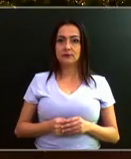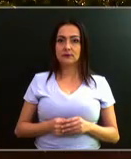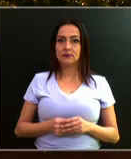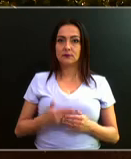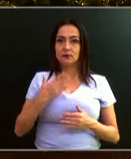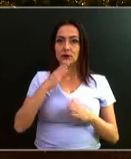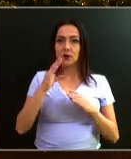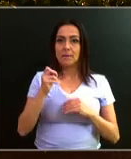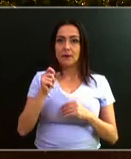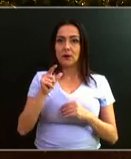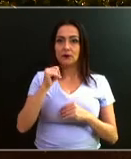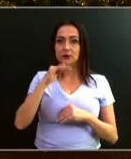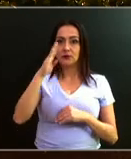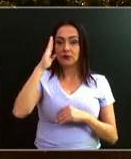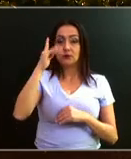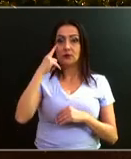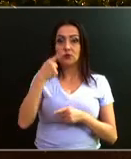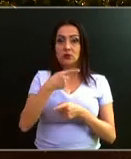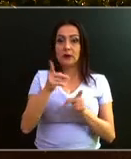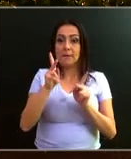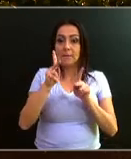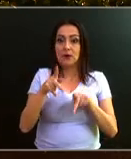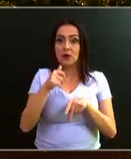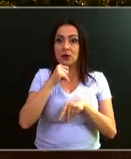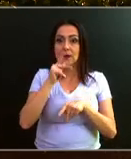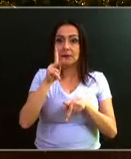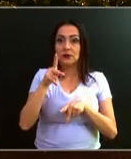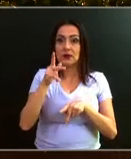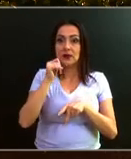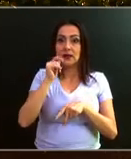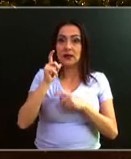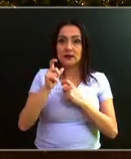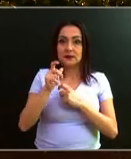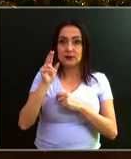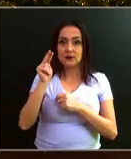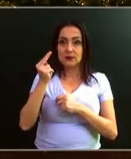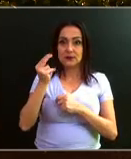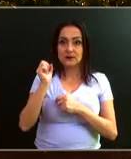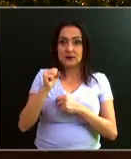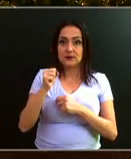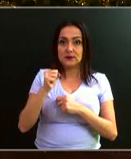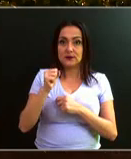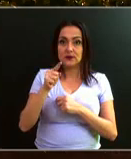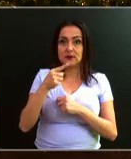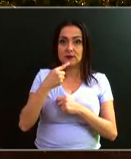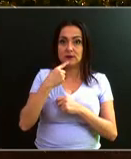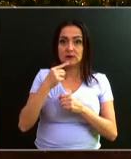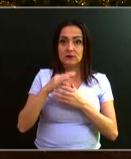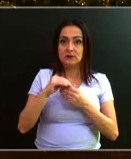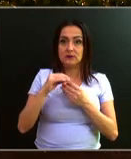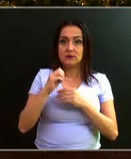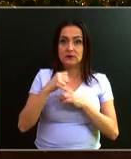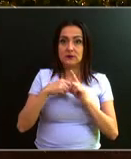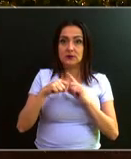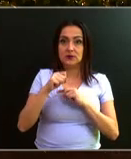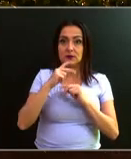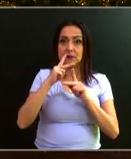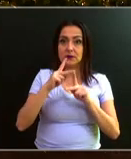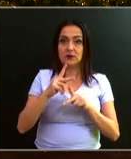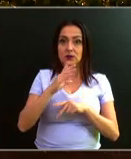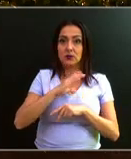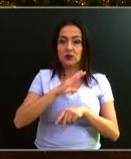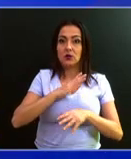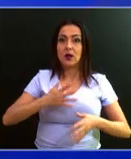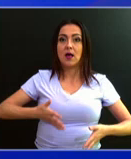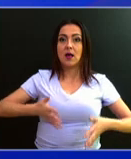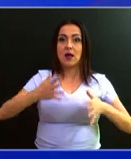Buenas noches, don Paul. Un cordial saludo para usted, los televidentes y radioescuchas de Extra Noticias. Así es, tal y como usted lo comentaba, la situación de personas en condición de